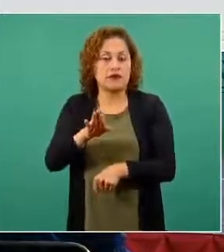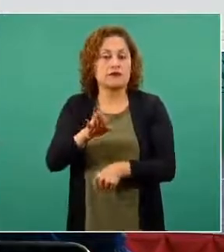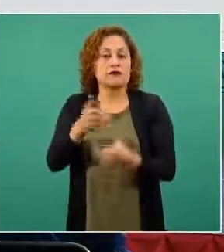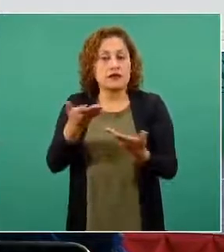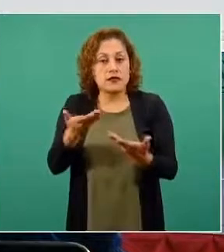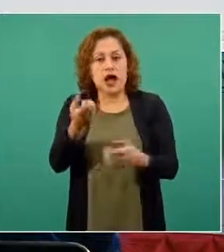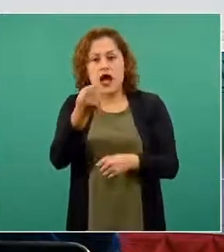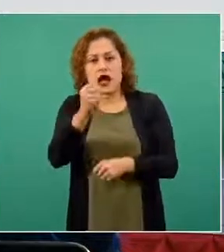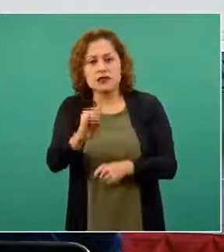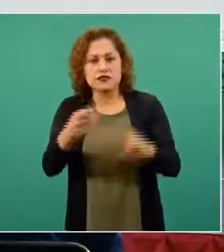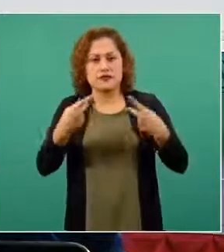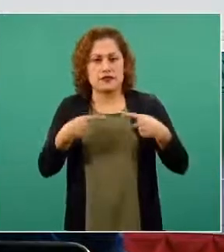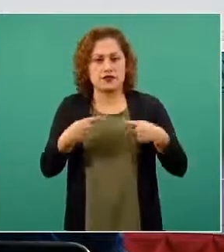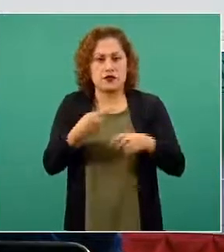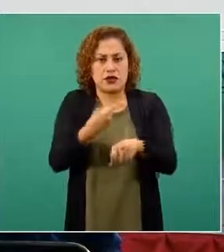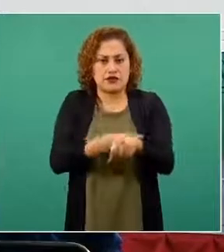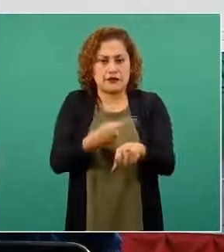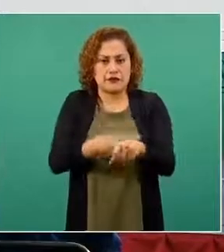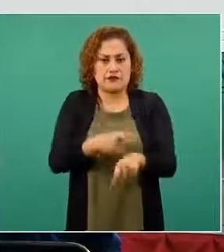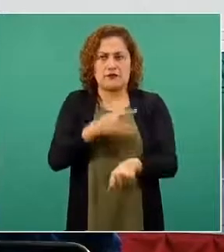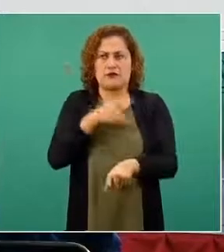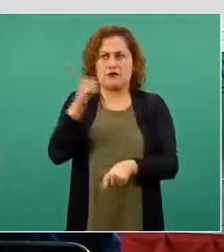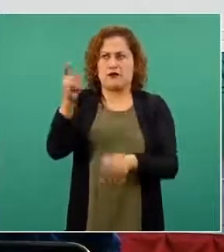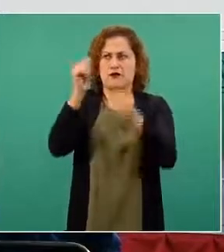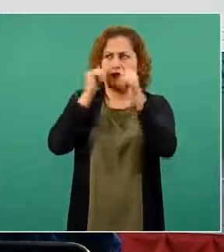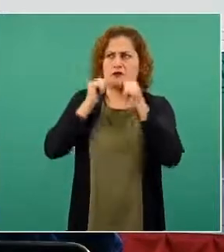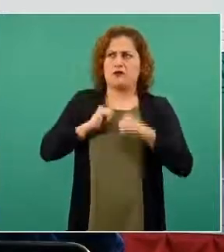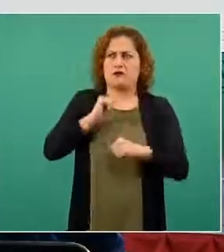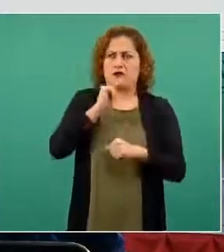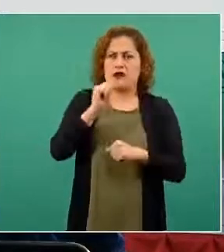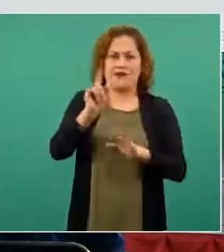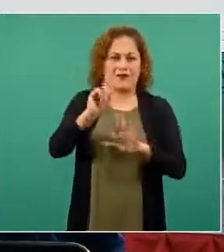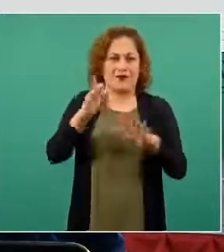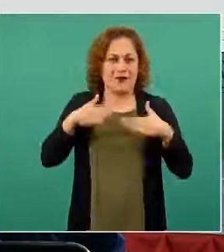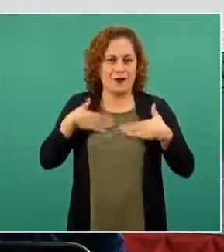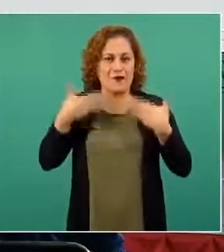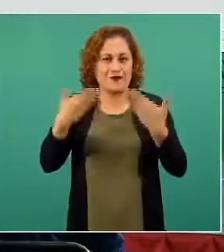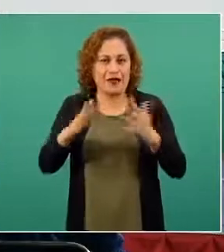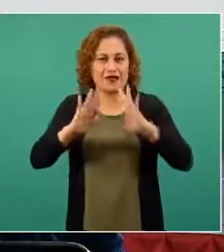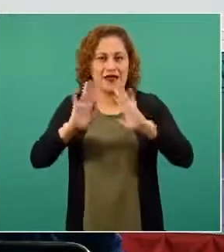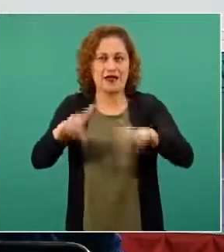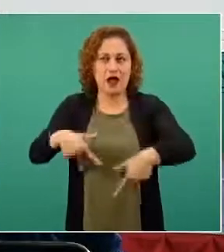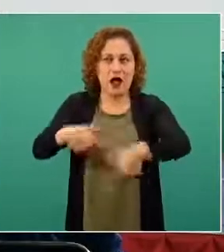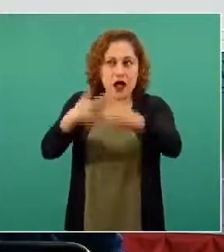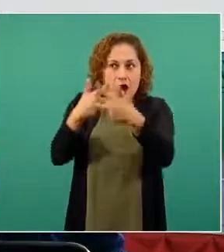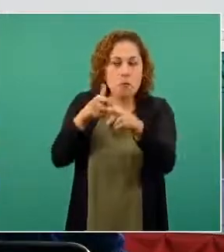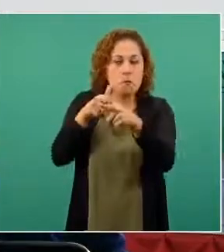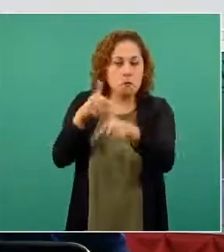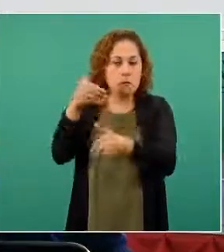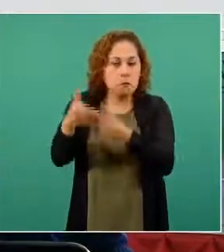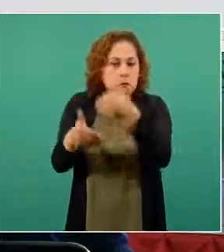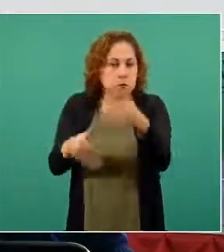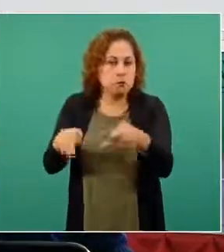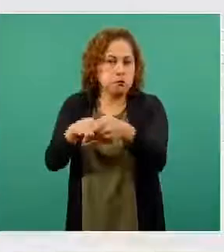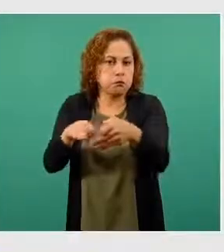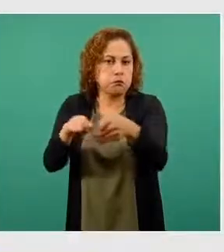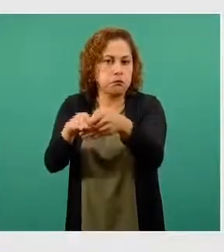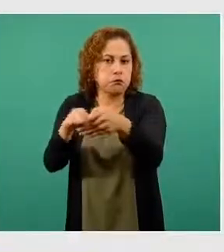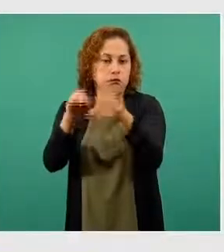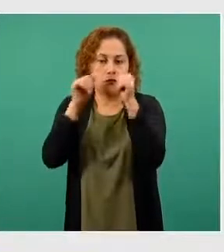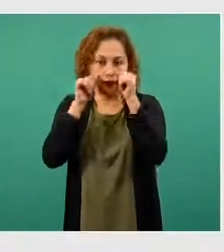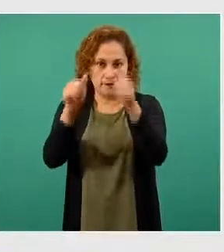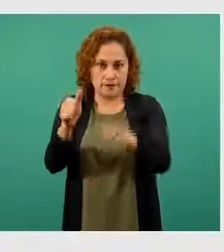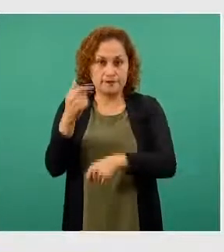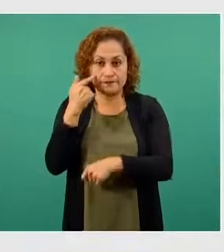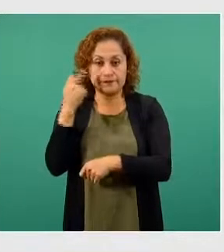solidez de que están siendo atendidos. En la parte del otro lado de la diapositiva ustedes ven varios programas. Un